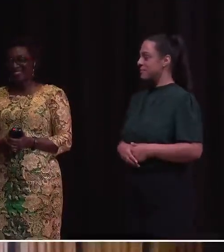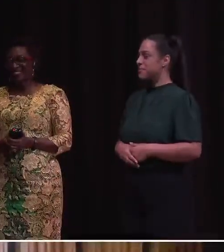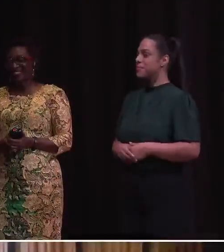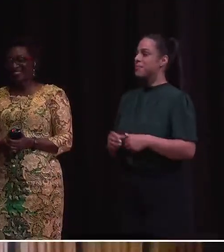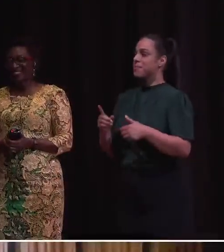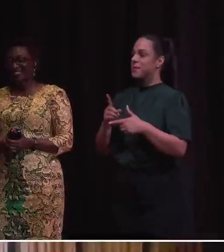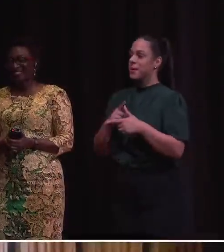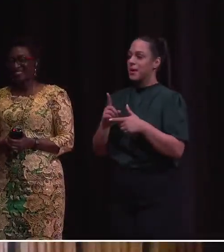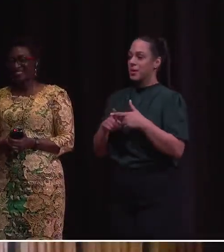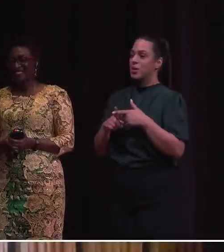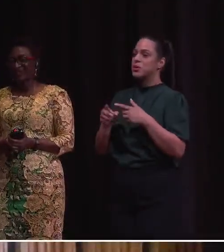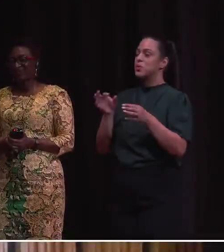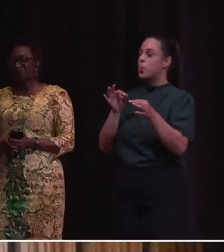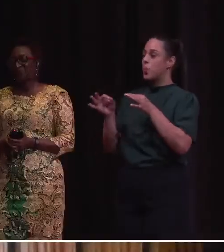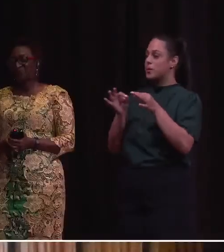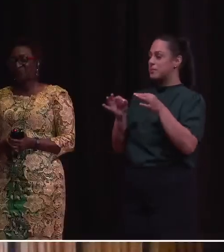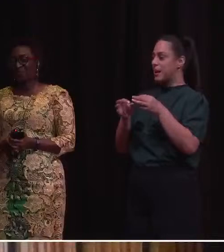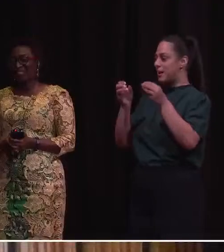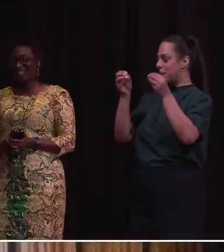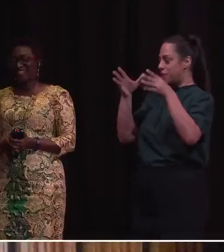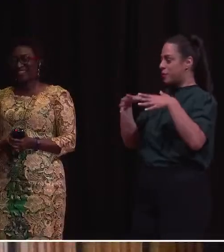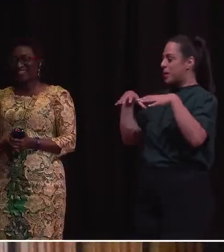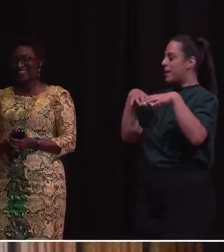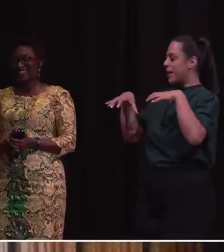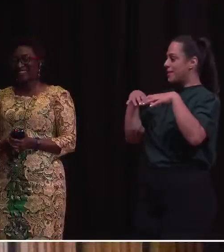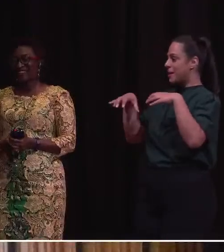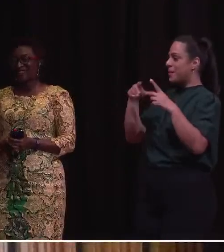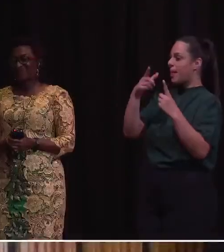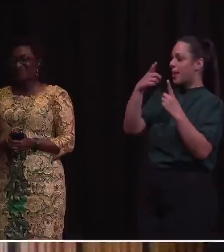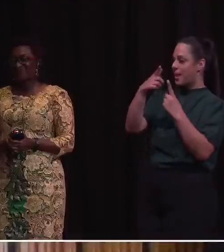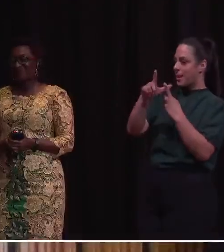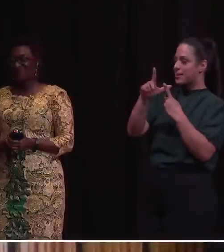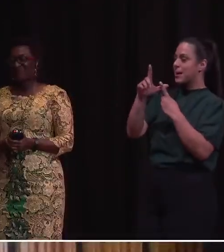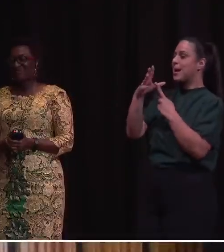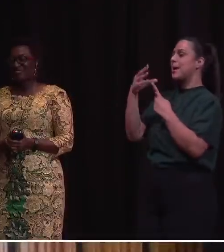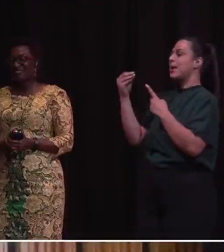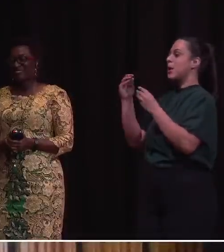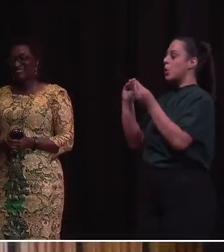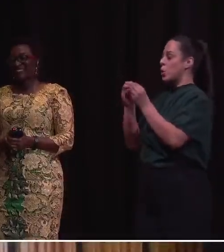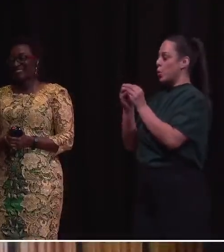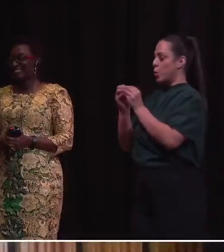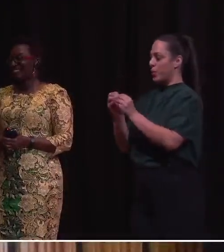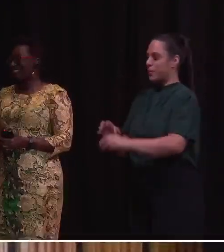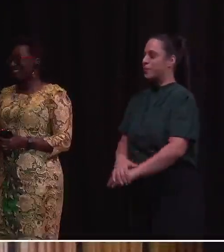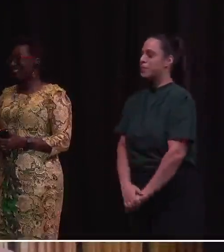explicarle un momentito a la profesora la dinámica de la letra y el número y ya regreso.